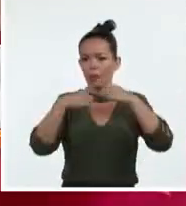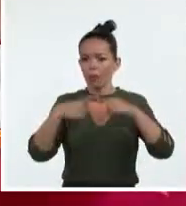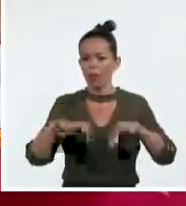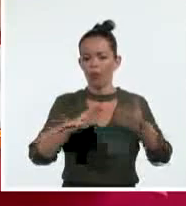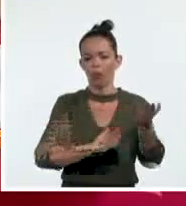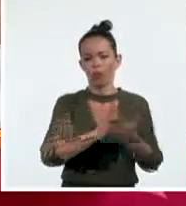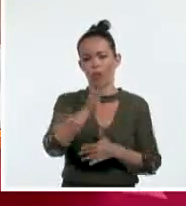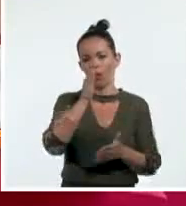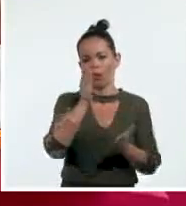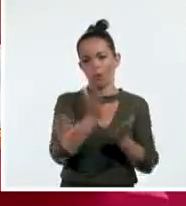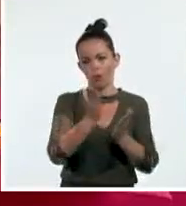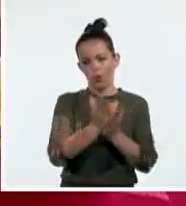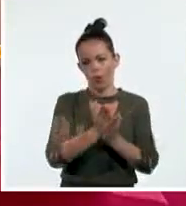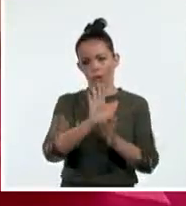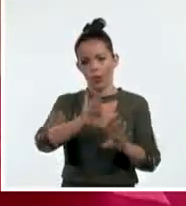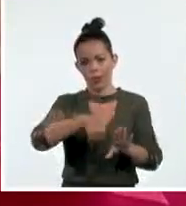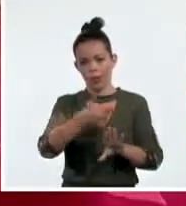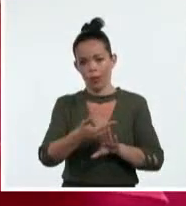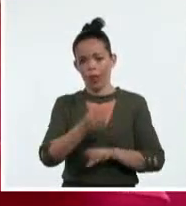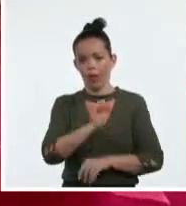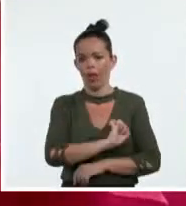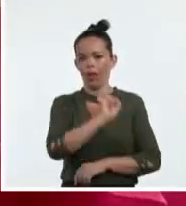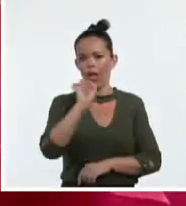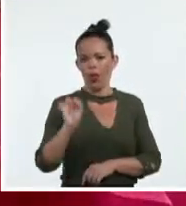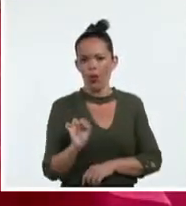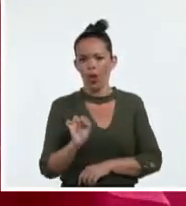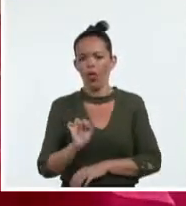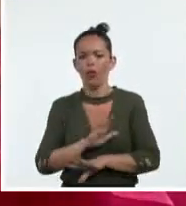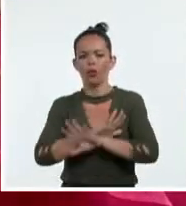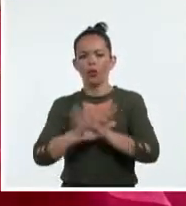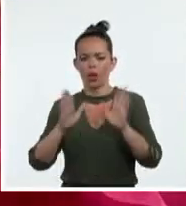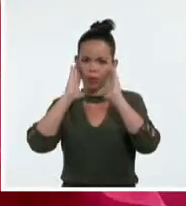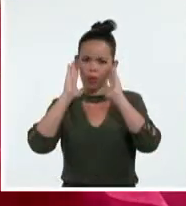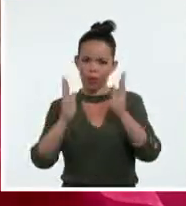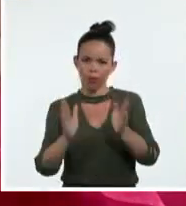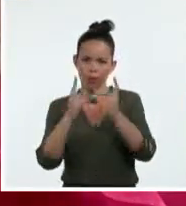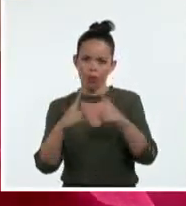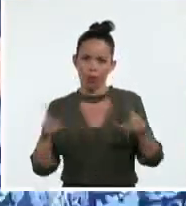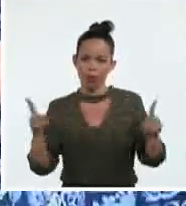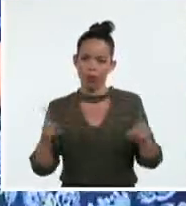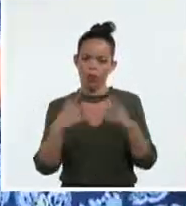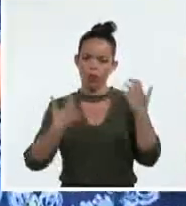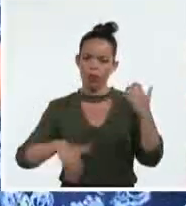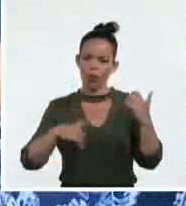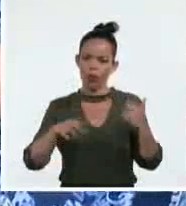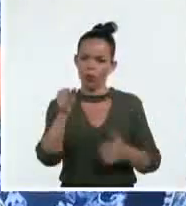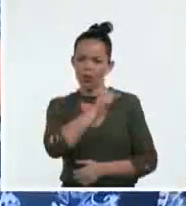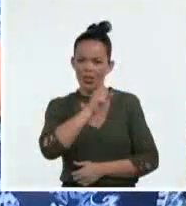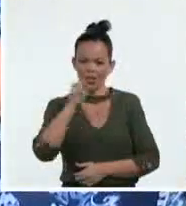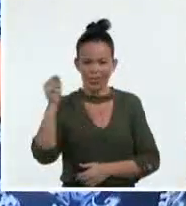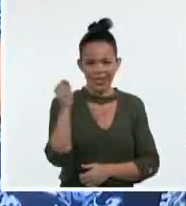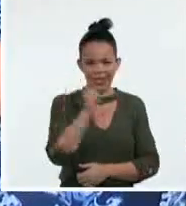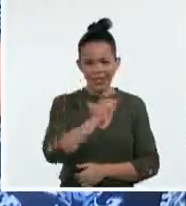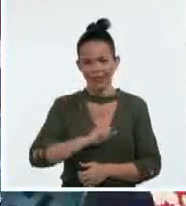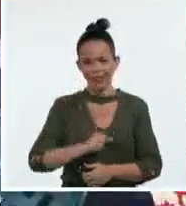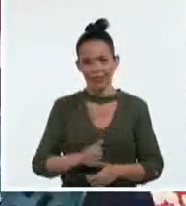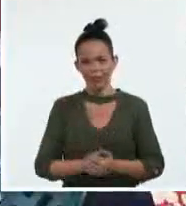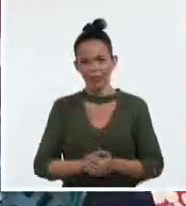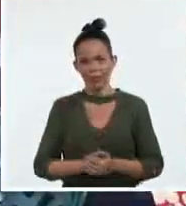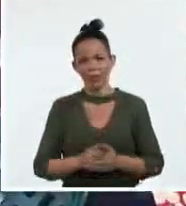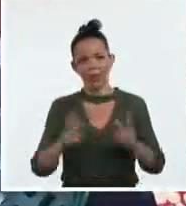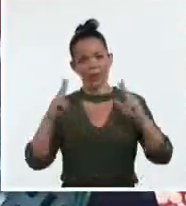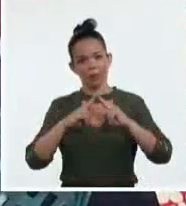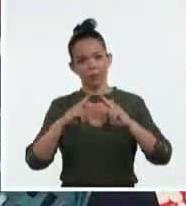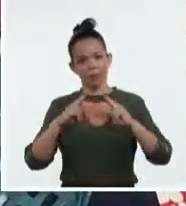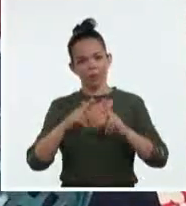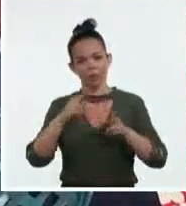sí decidimos ya formar parte de la música ya como nuestro único sustento, ¿no? Desde entonces, como dúo Así Son,